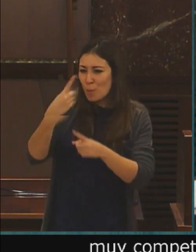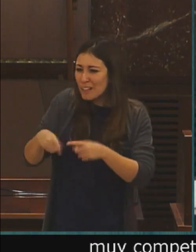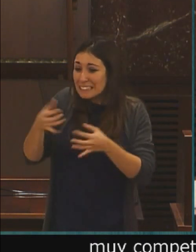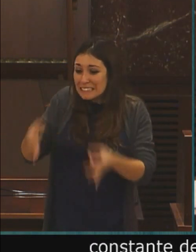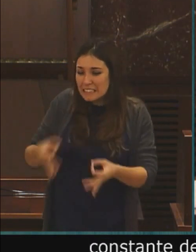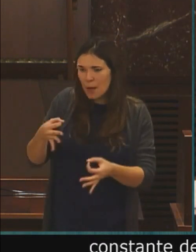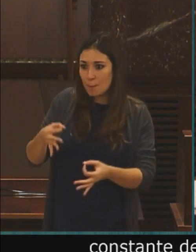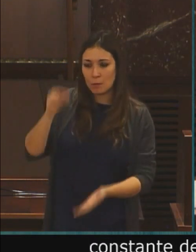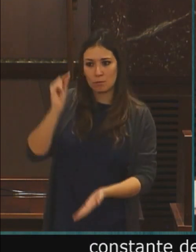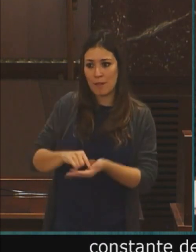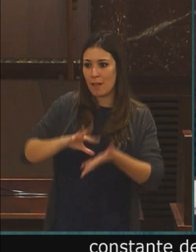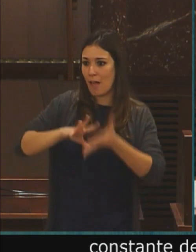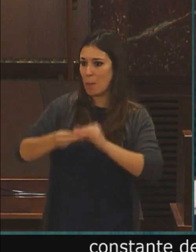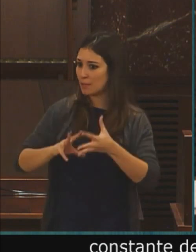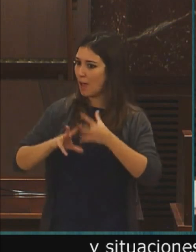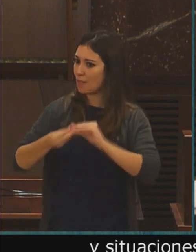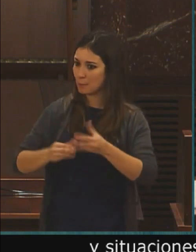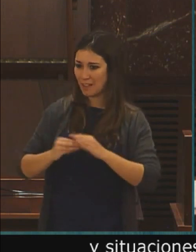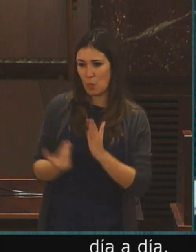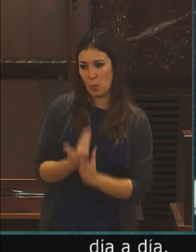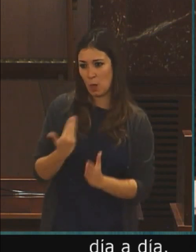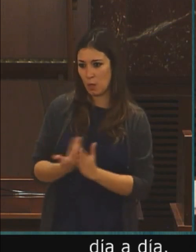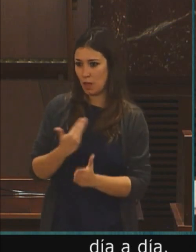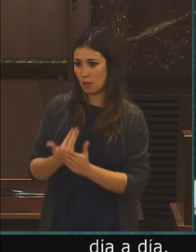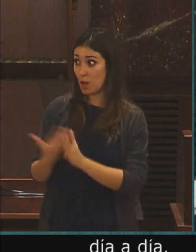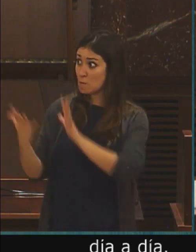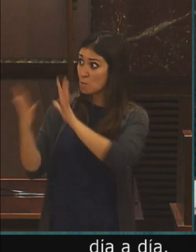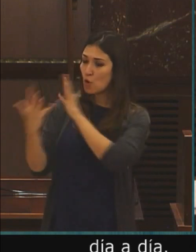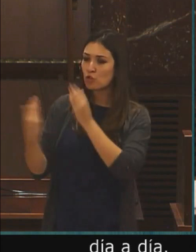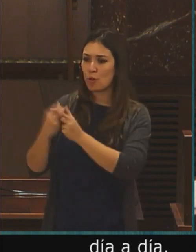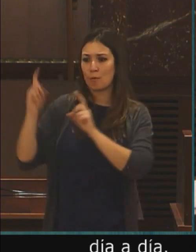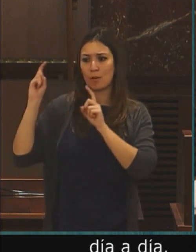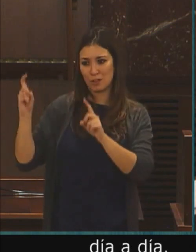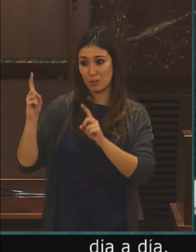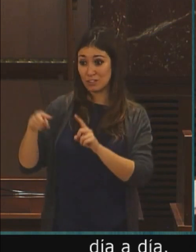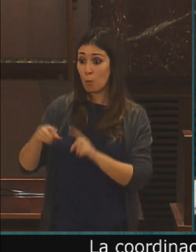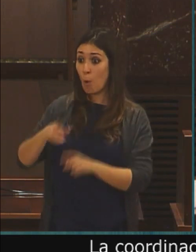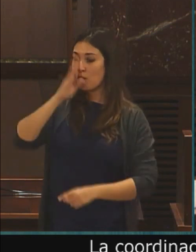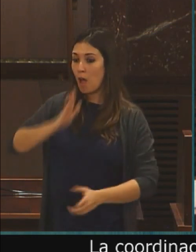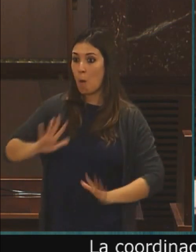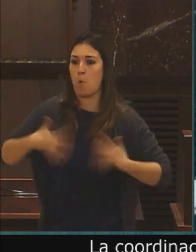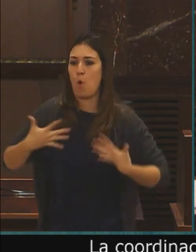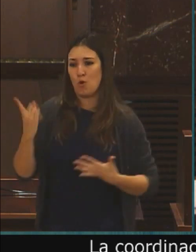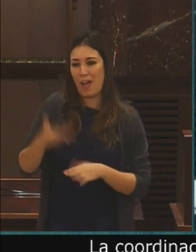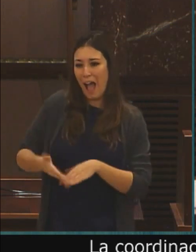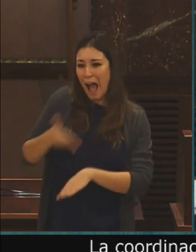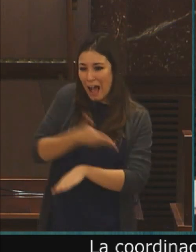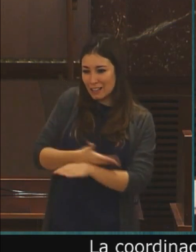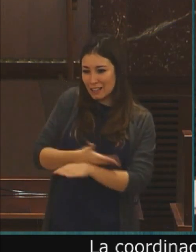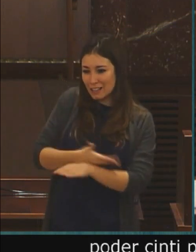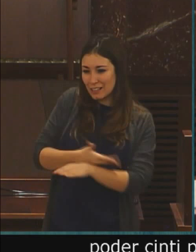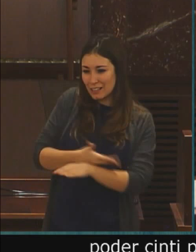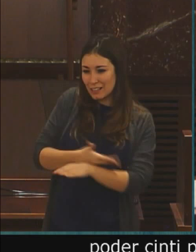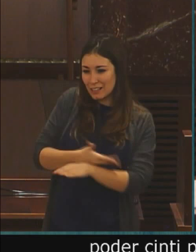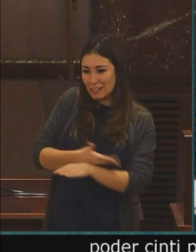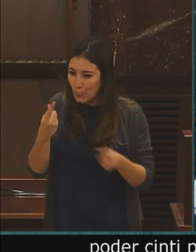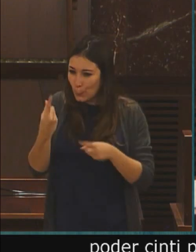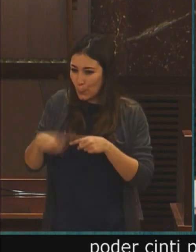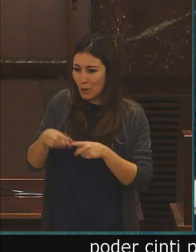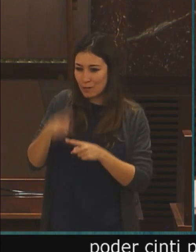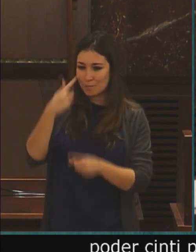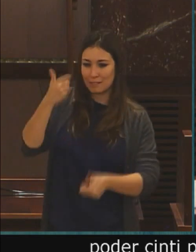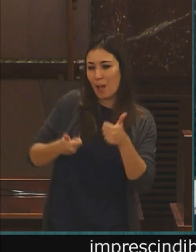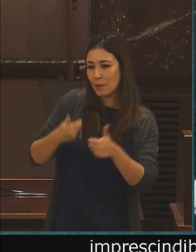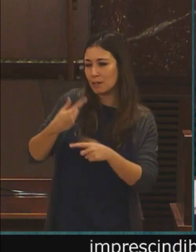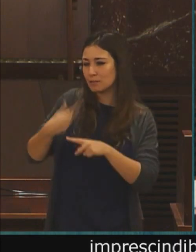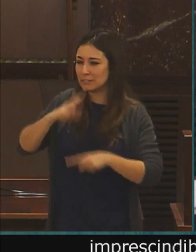surgiendo en el día a día. La coordinación con el profesor para poder anticipar todas las actividades, ejercicios y exámenes será imprescindible. La